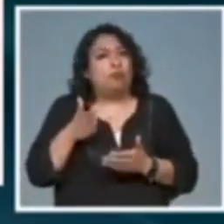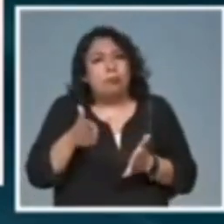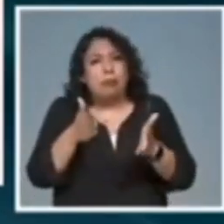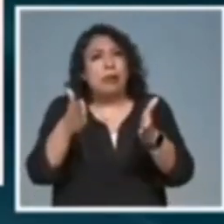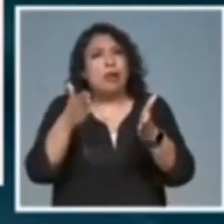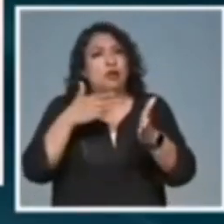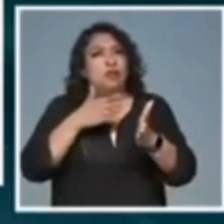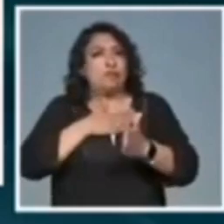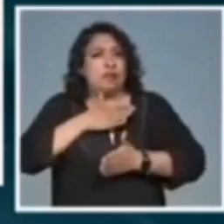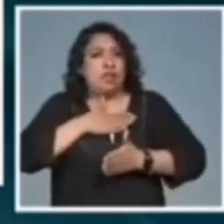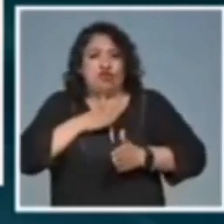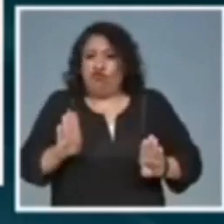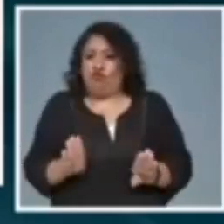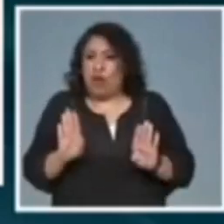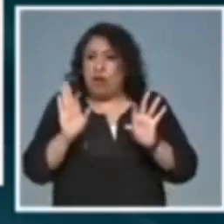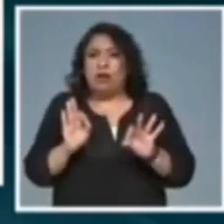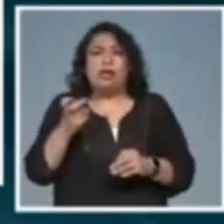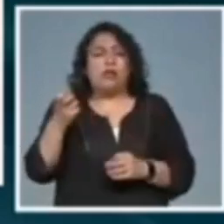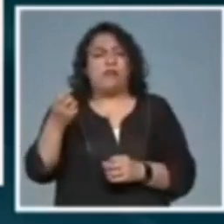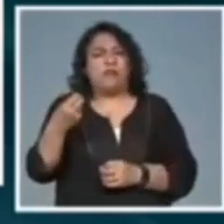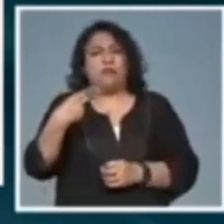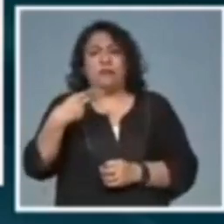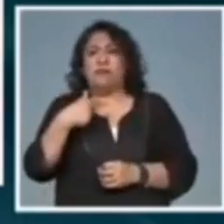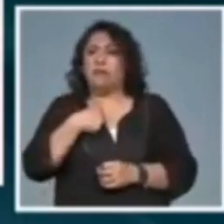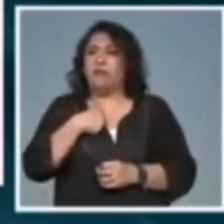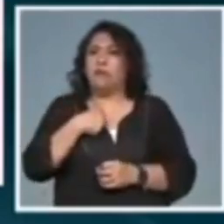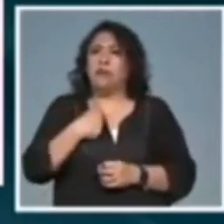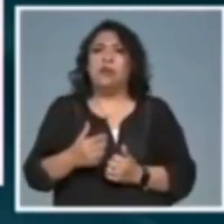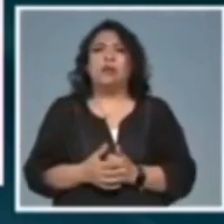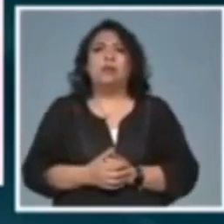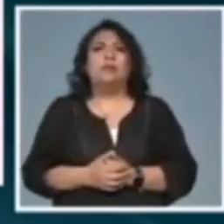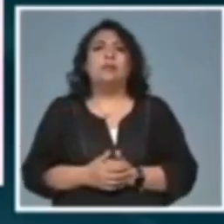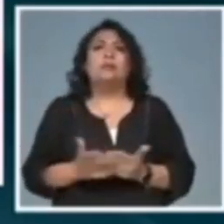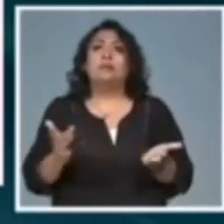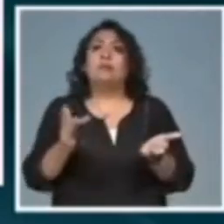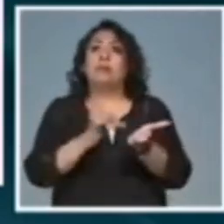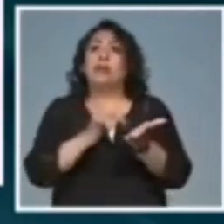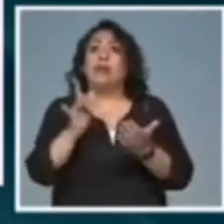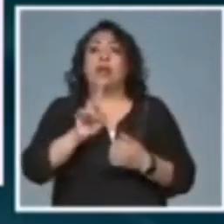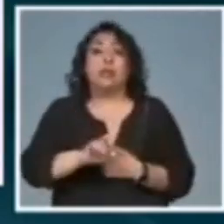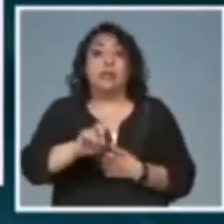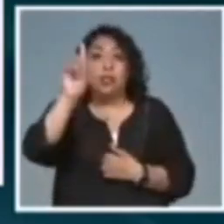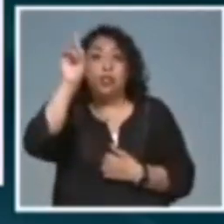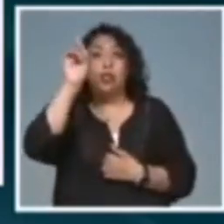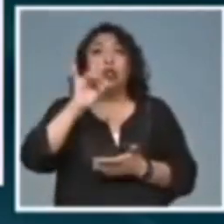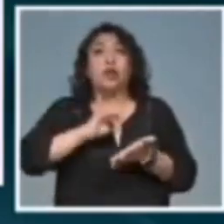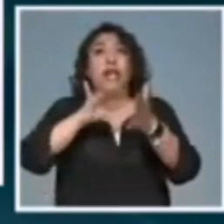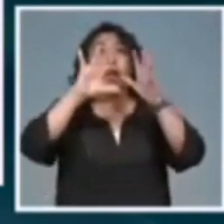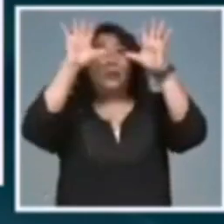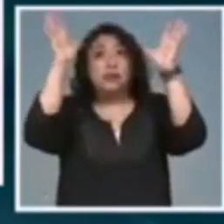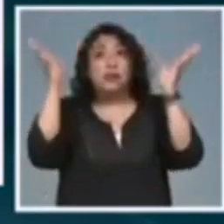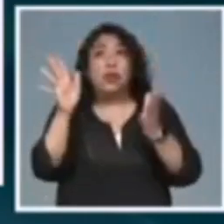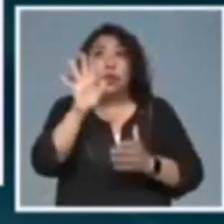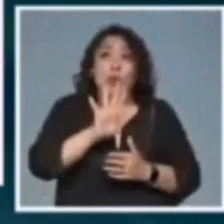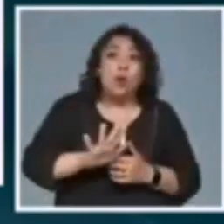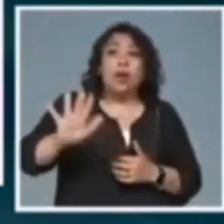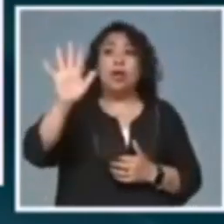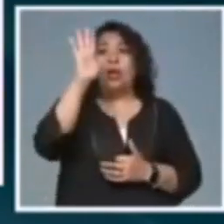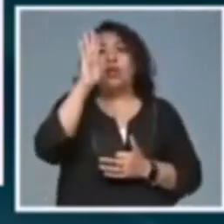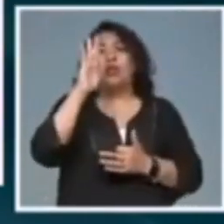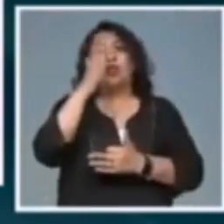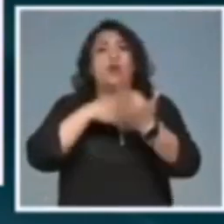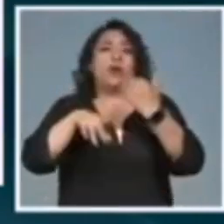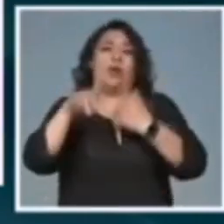cierta forma, ¿no? Eso es un privilegio. Y agradezco a Dios, al universo y a todas